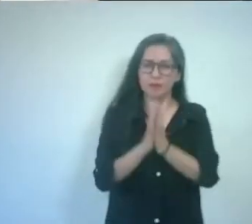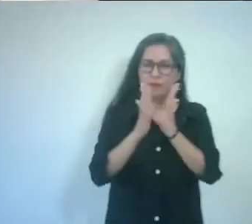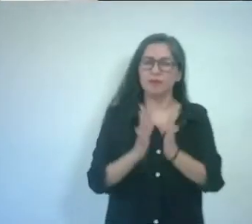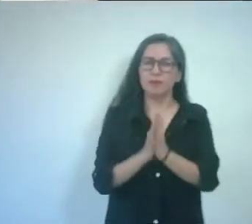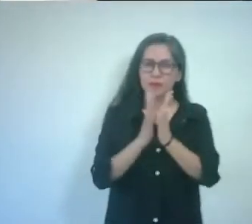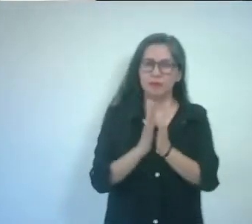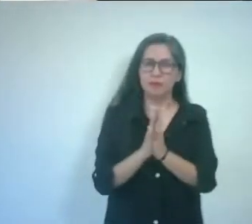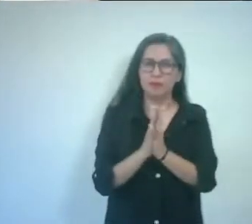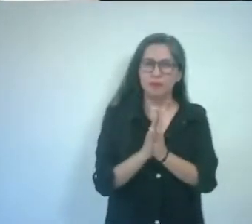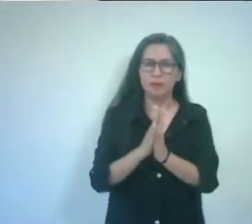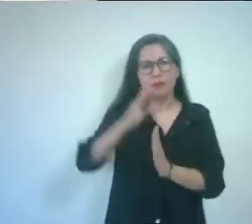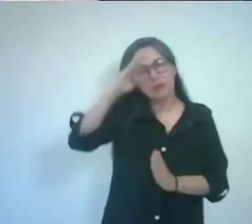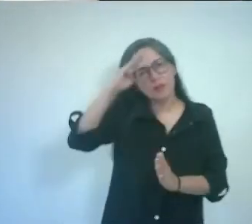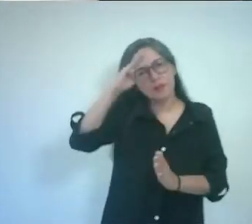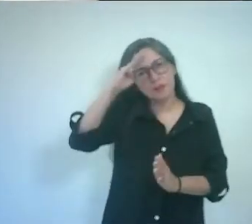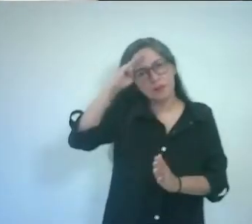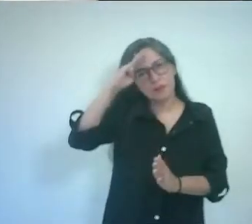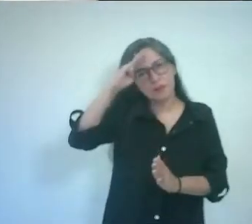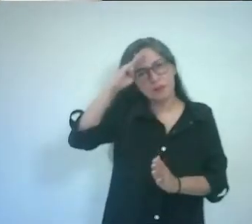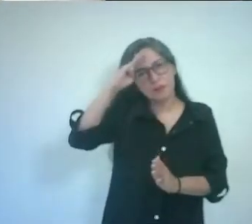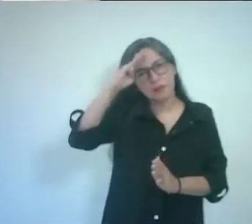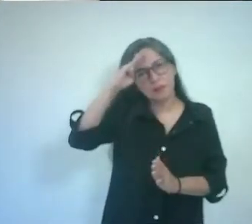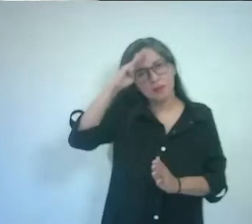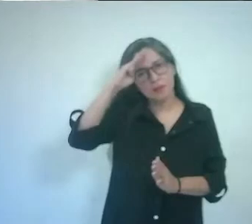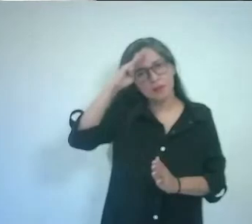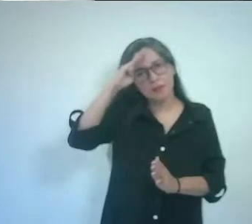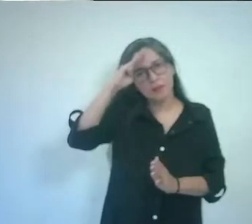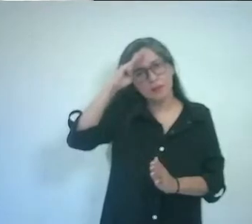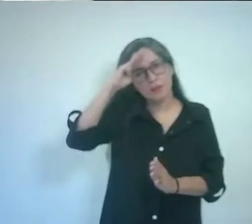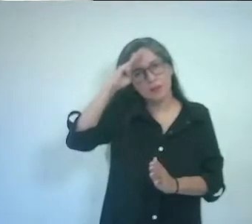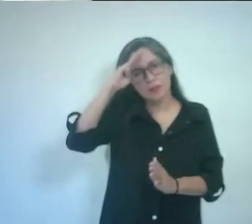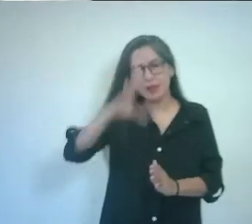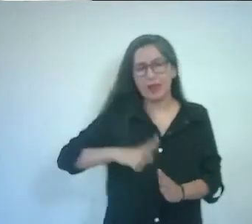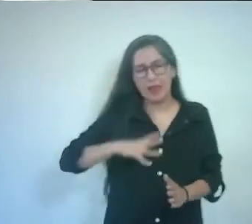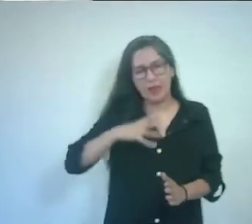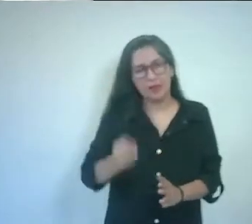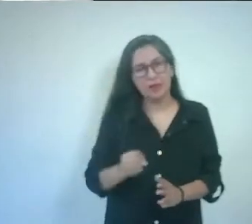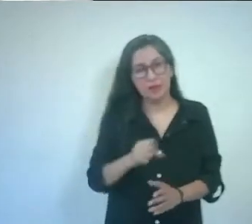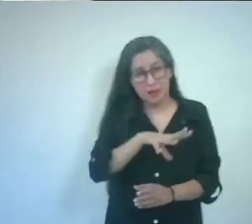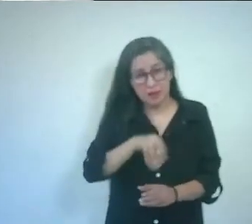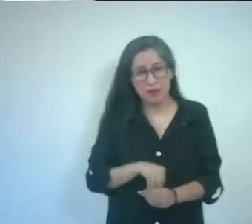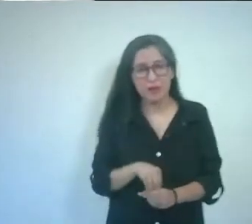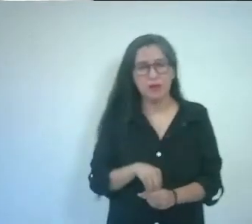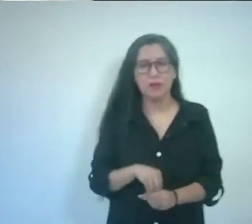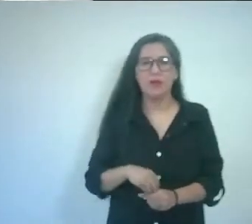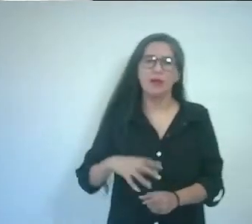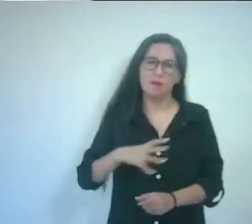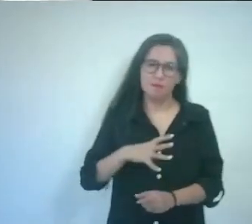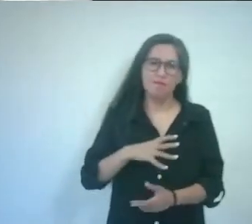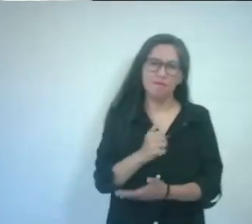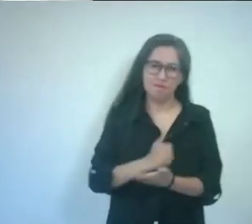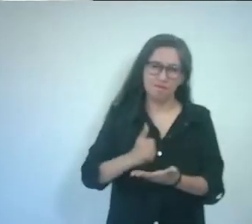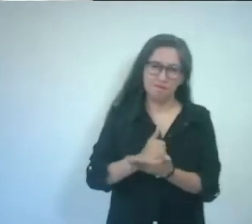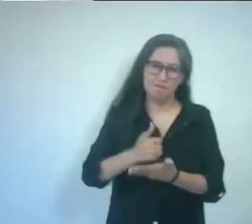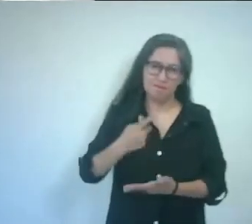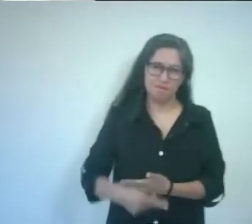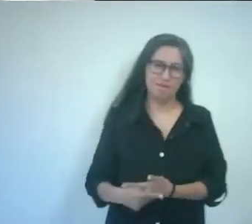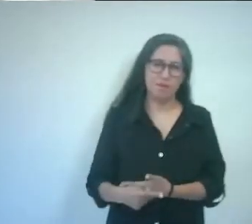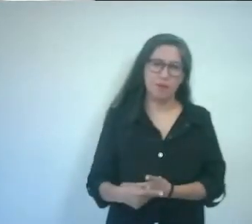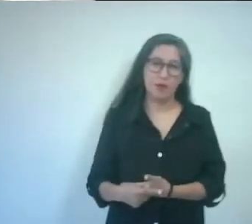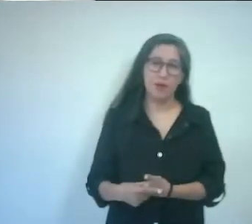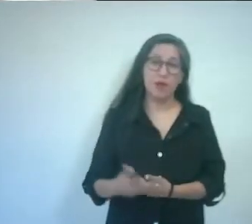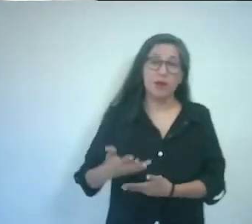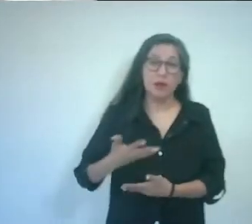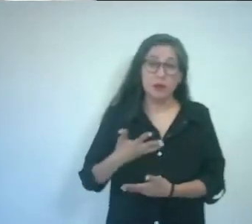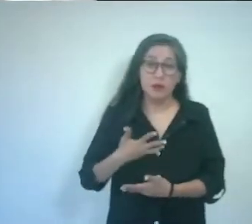participación pensando que en el centro de todos nuestros esfuerzos está la ciudadanía, quien tiene que